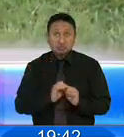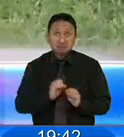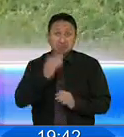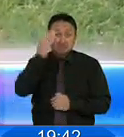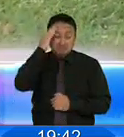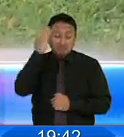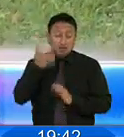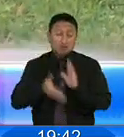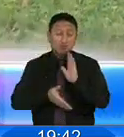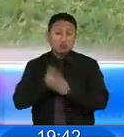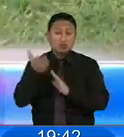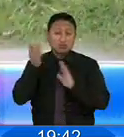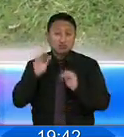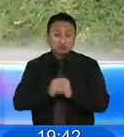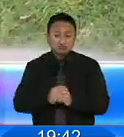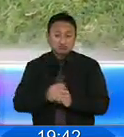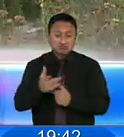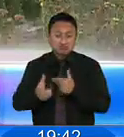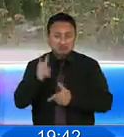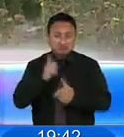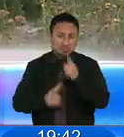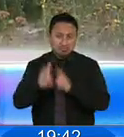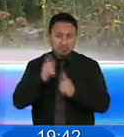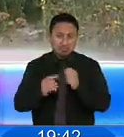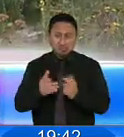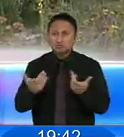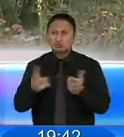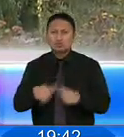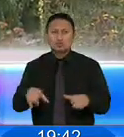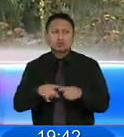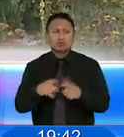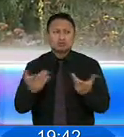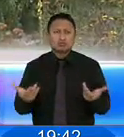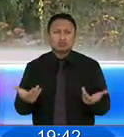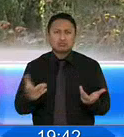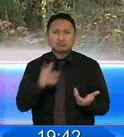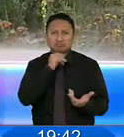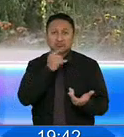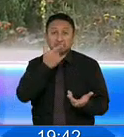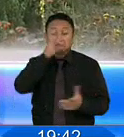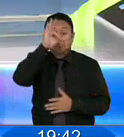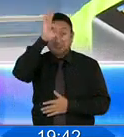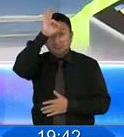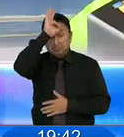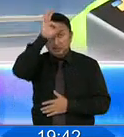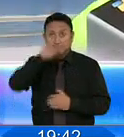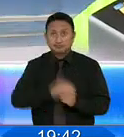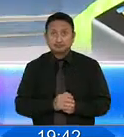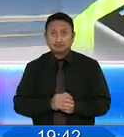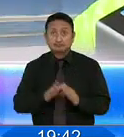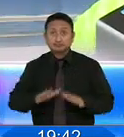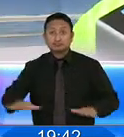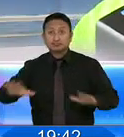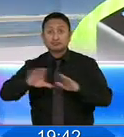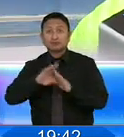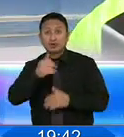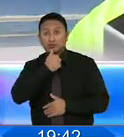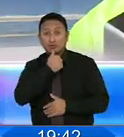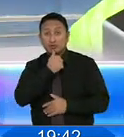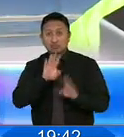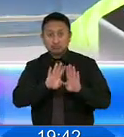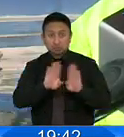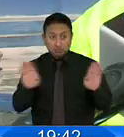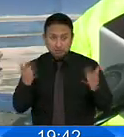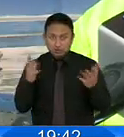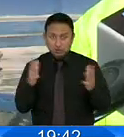las intenciones de seguir bebiendo, pero ¿dónde y con quién? No tenían la menor idea. Es un espacio privado sin cerramiento, en